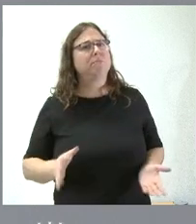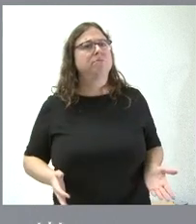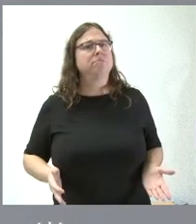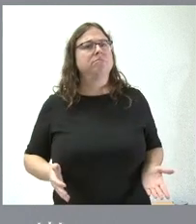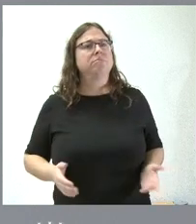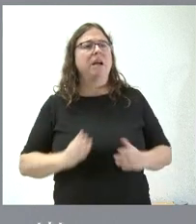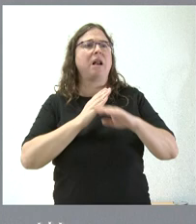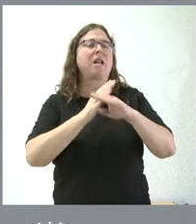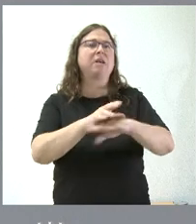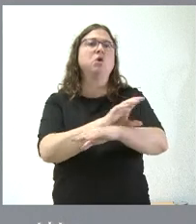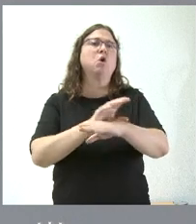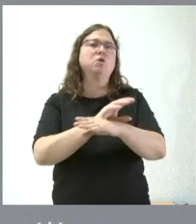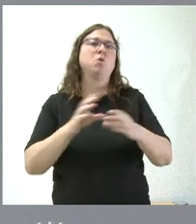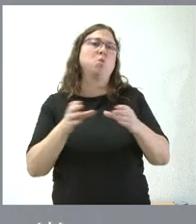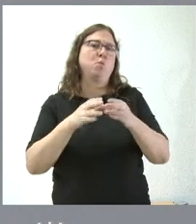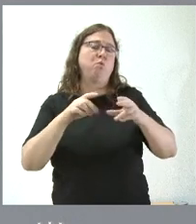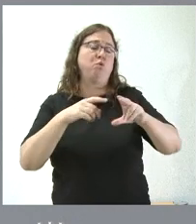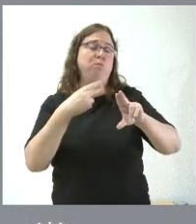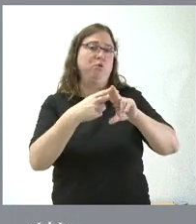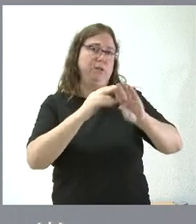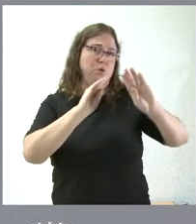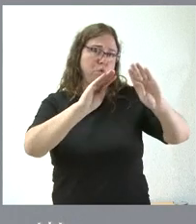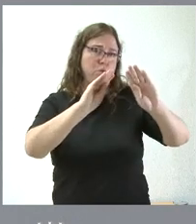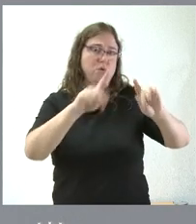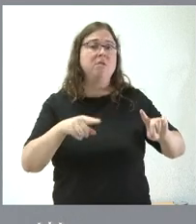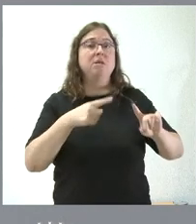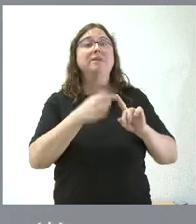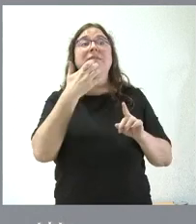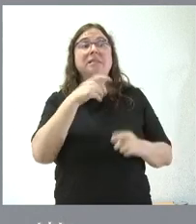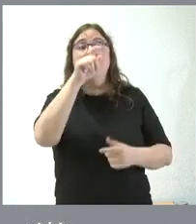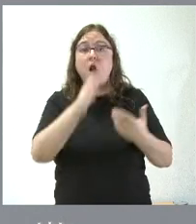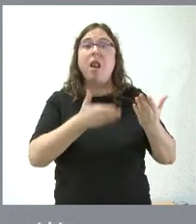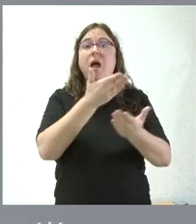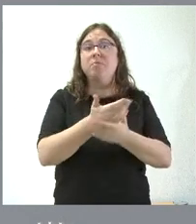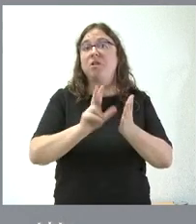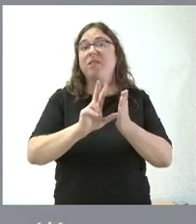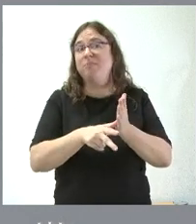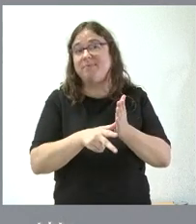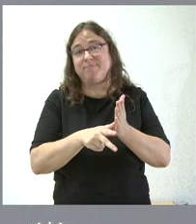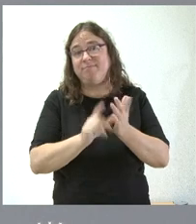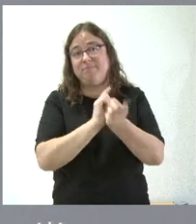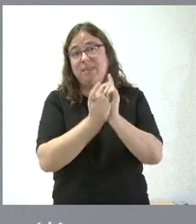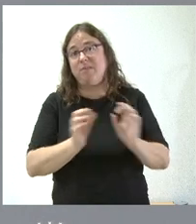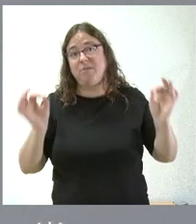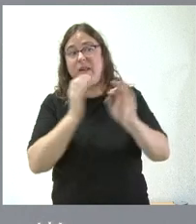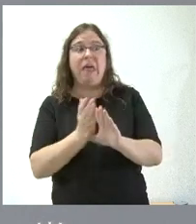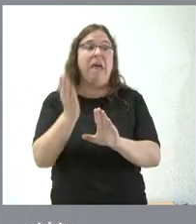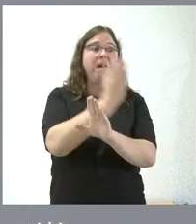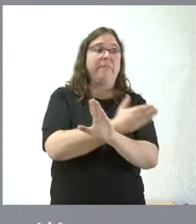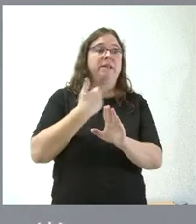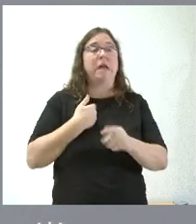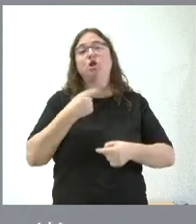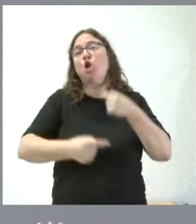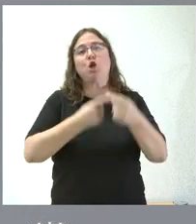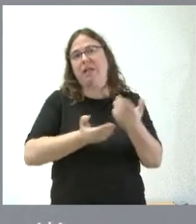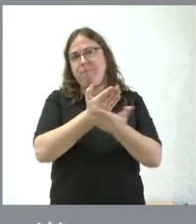los consejeros de esa formación política luego el que lo haya pedido posteriormente no cambia respecto a lo anterior que creo que lo hace casi todos los